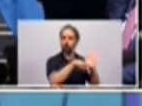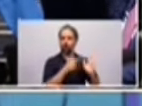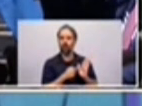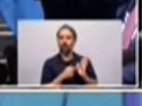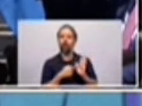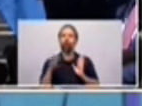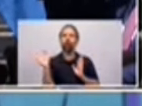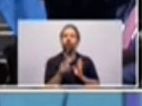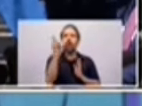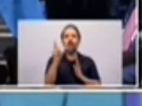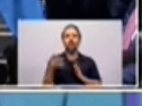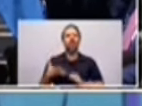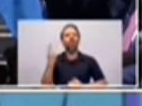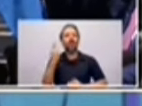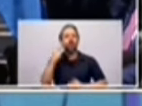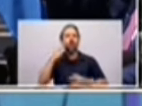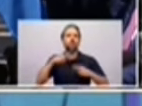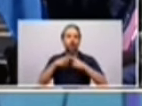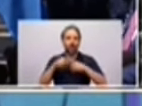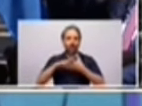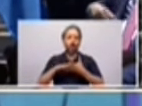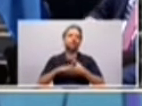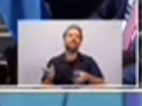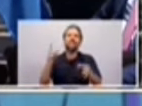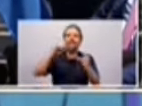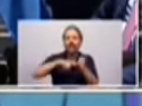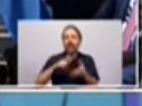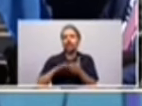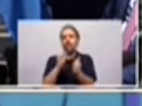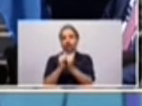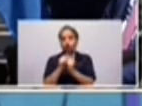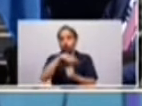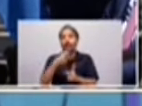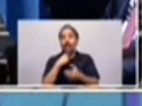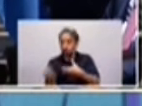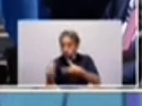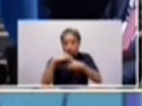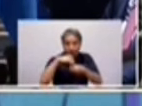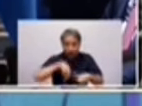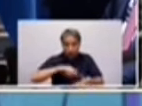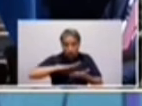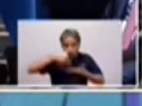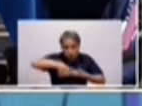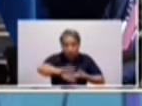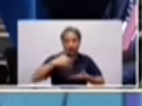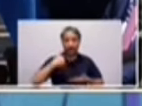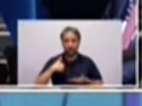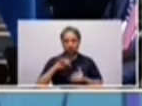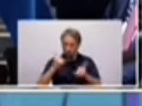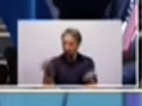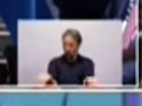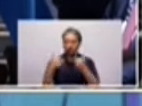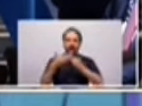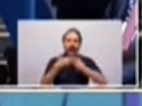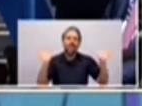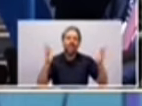un problema. El gobierno desdeña la negociación política, el gobierno permanentemente le da señales a lo que podríamos considerar sus halcones